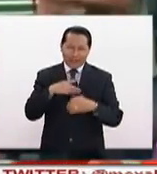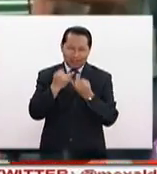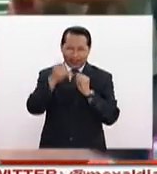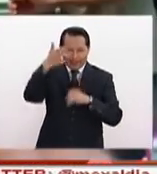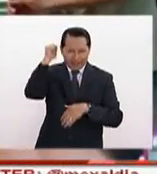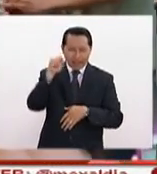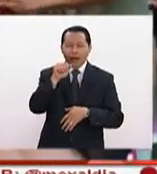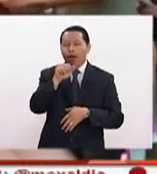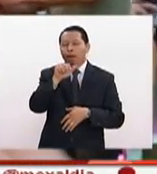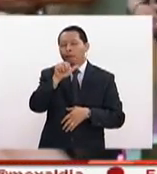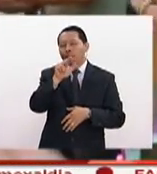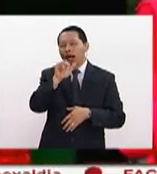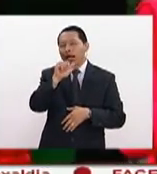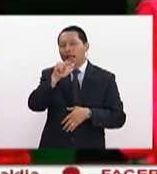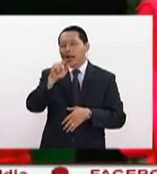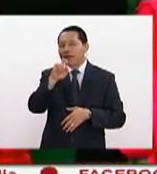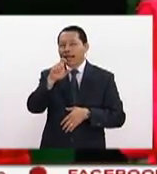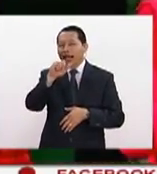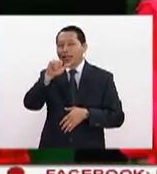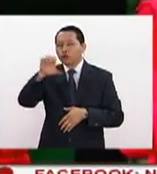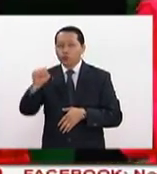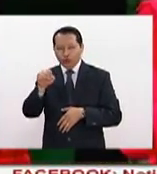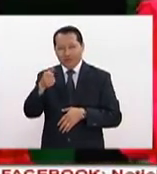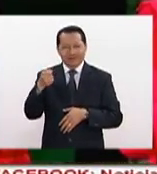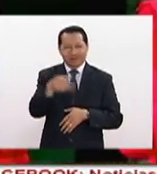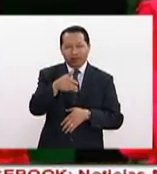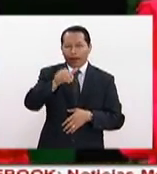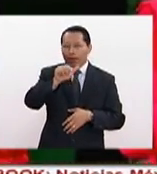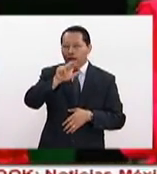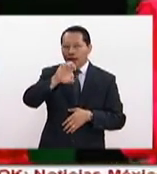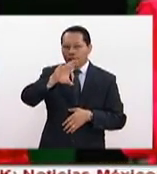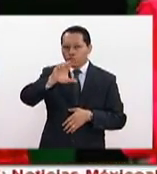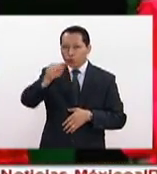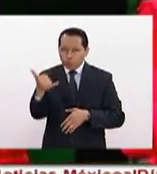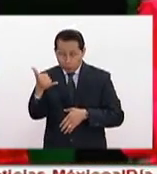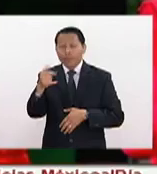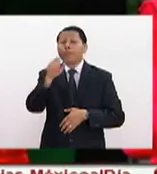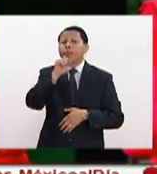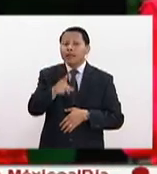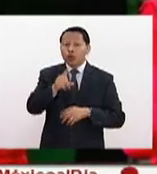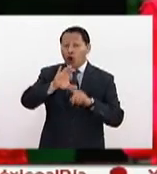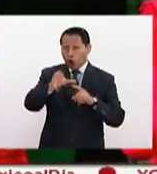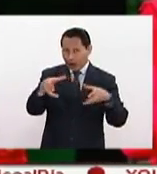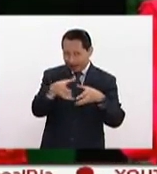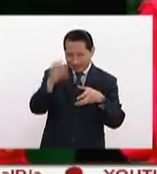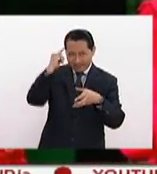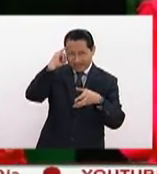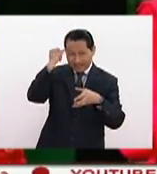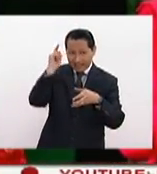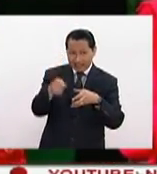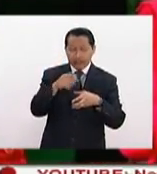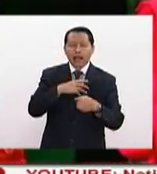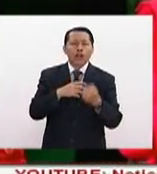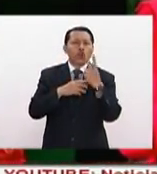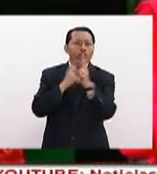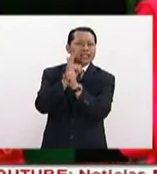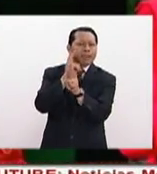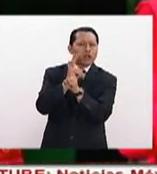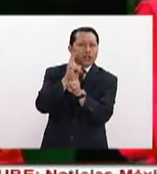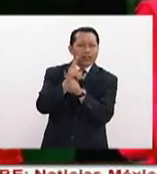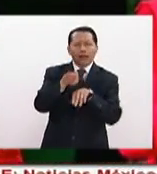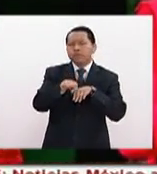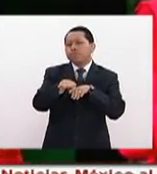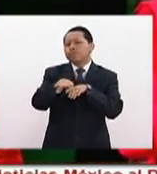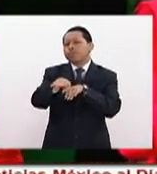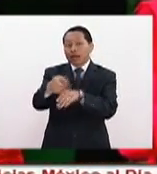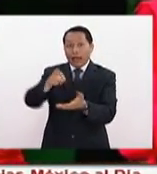Jesús Patricio Martínez, mejor conocida como Marichuy. El Congreso Nacional Indígena precisó que el comando interceptó 2 camionetas en las que